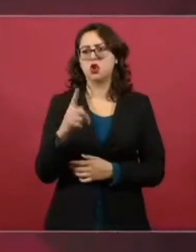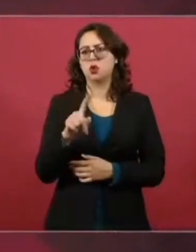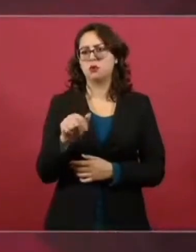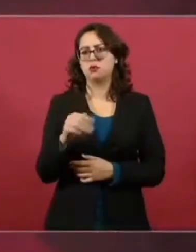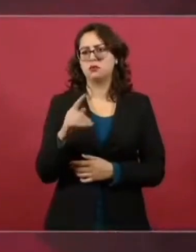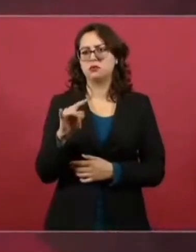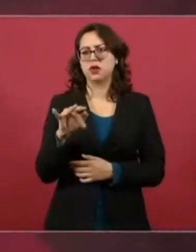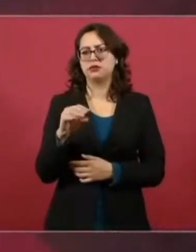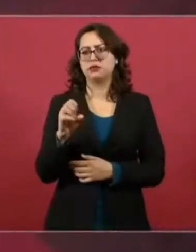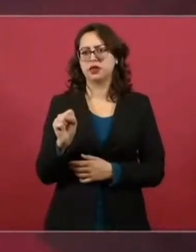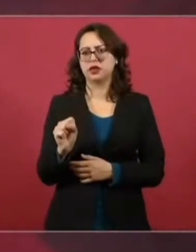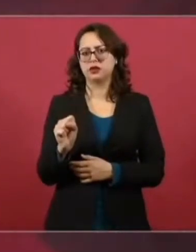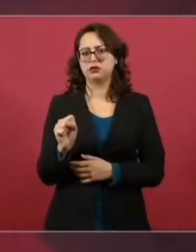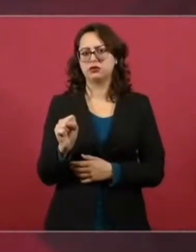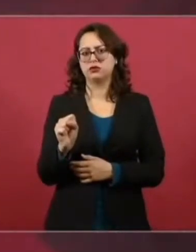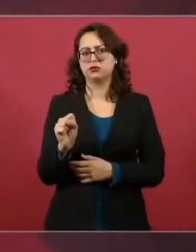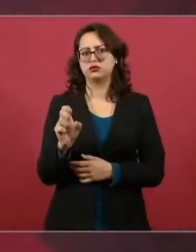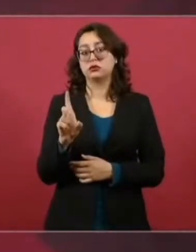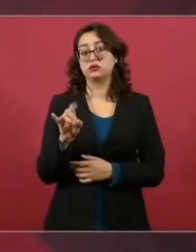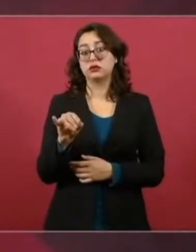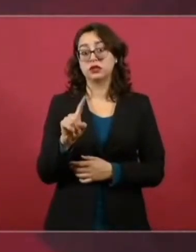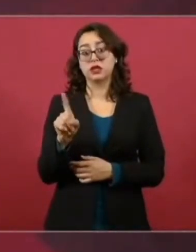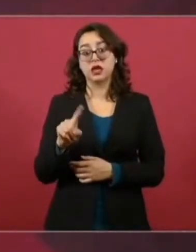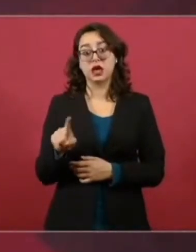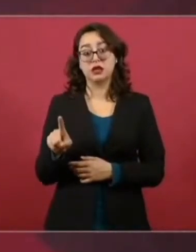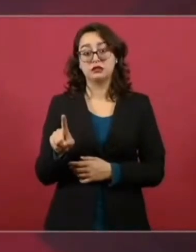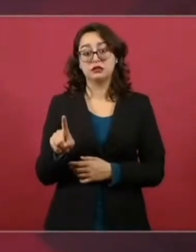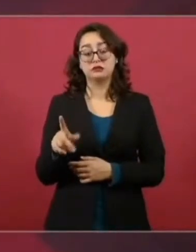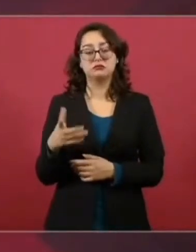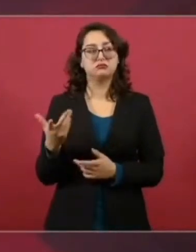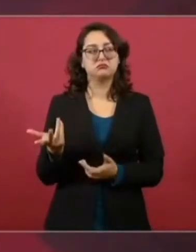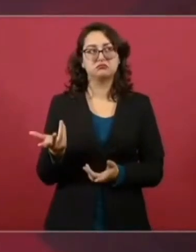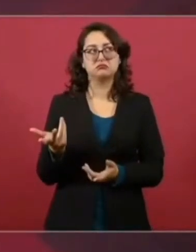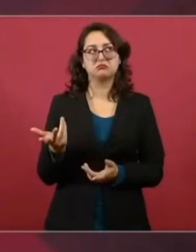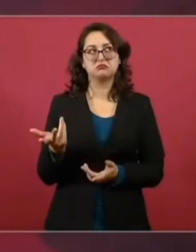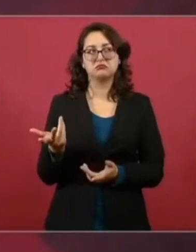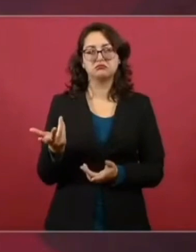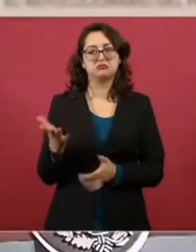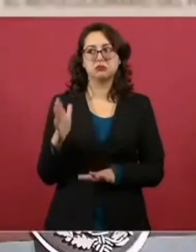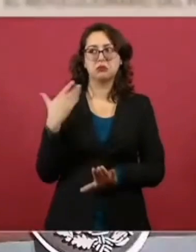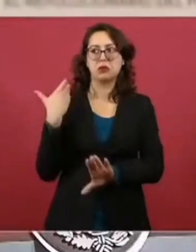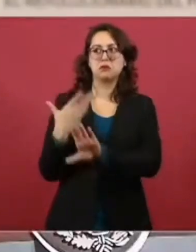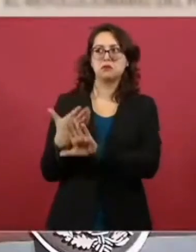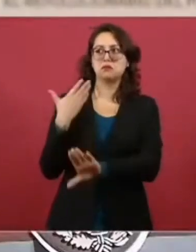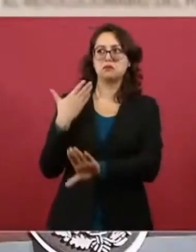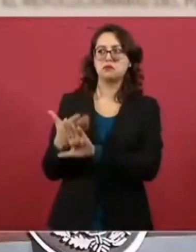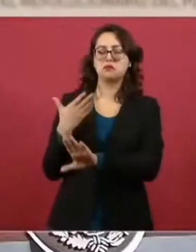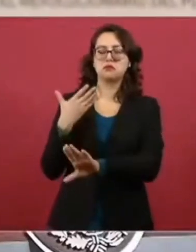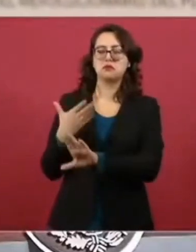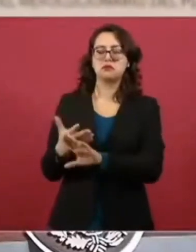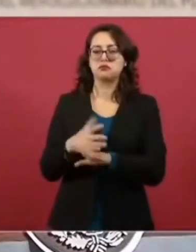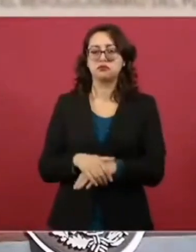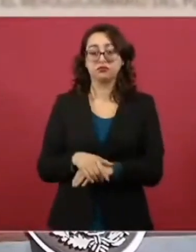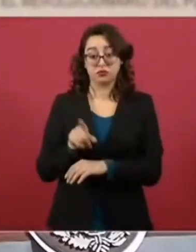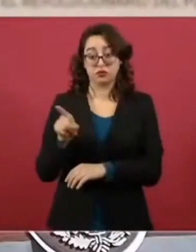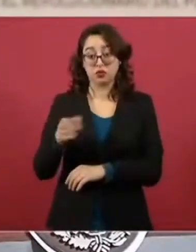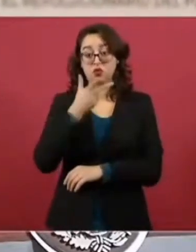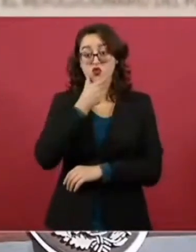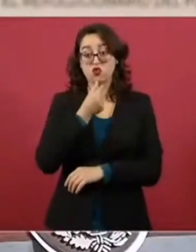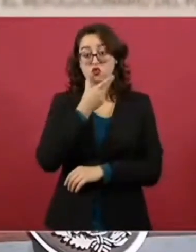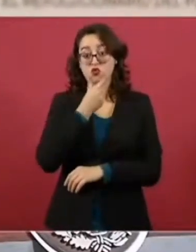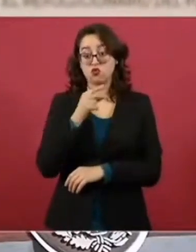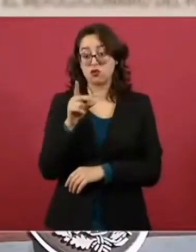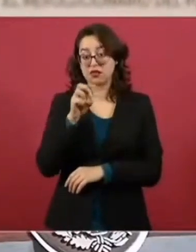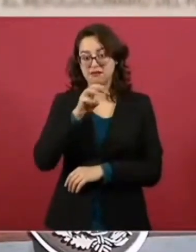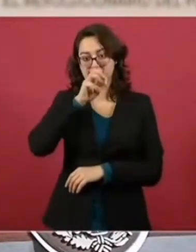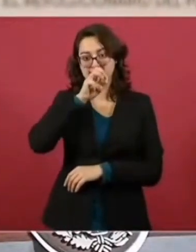Mateos tampoco, ni a Díaz Ordaz. Sí, cuando el 68 ni siquiera